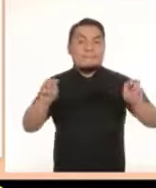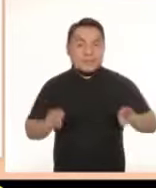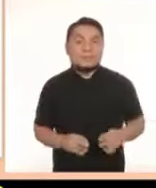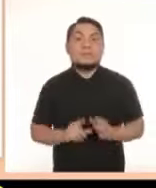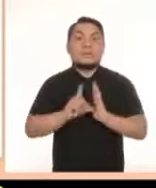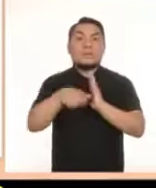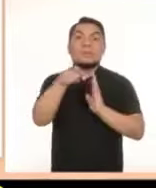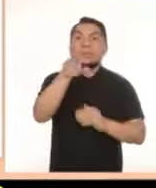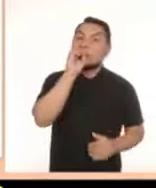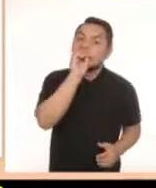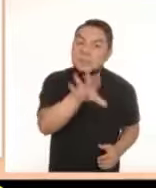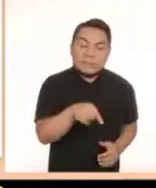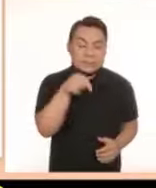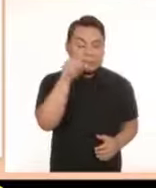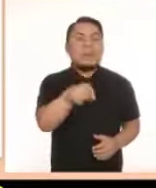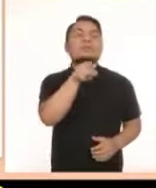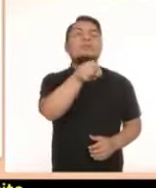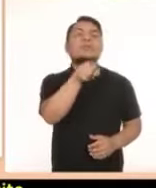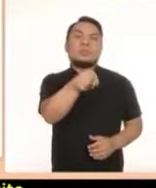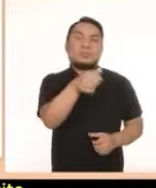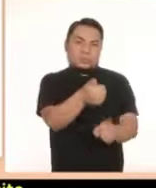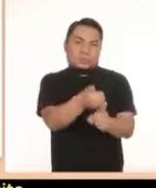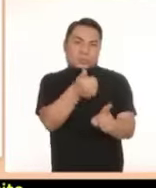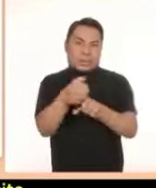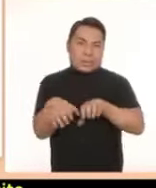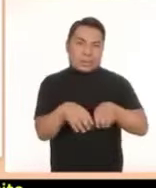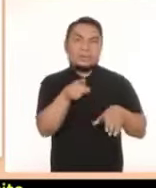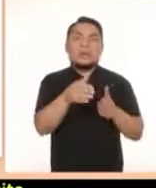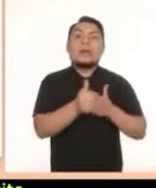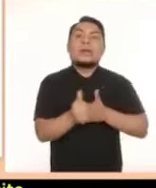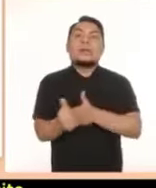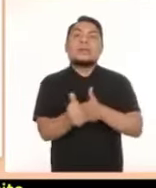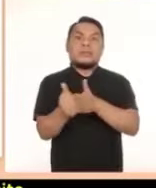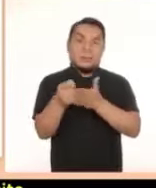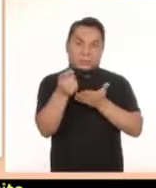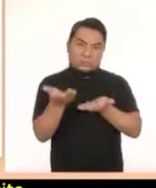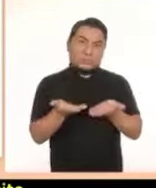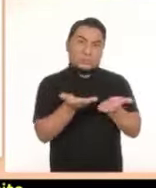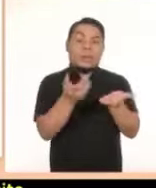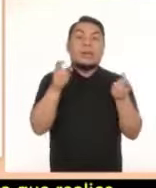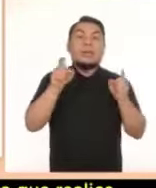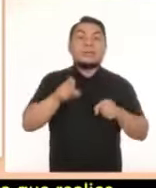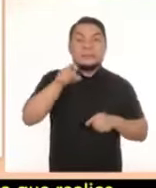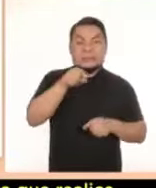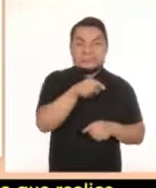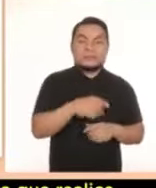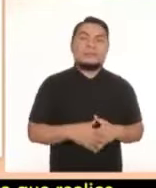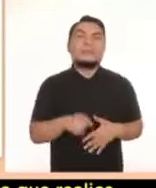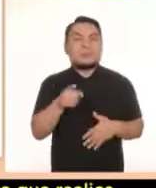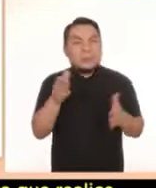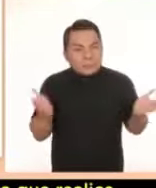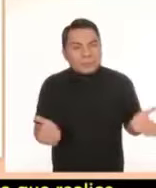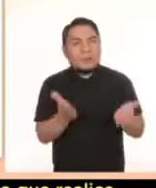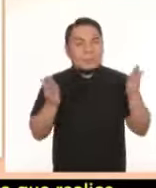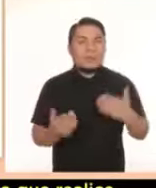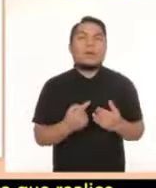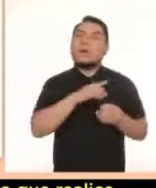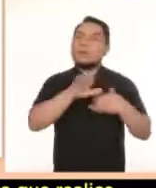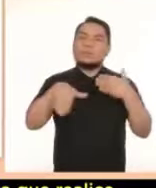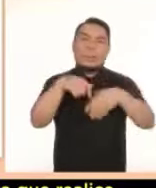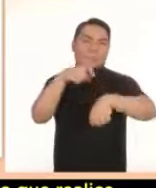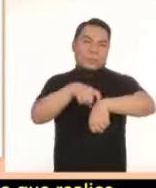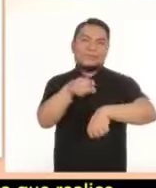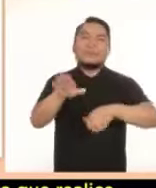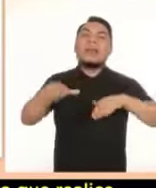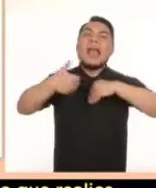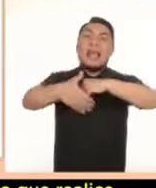Luego menciónale que es su turno. Guía sus movimientos cuando lo necesite. Motive en cada momento y